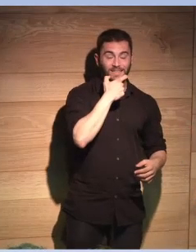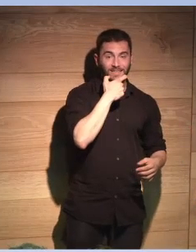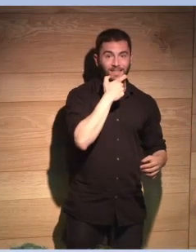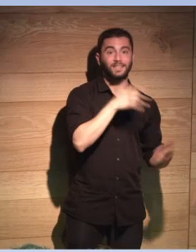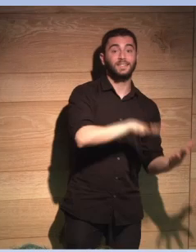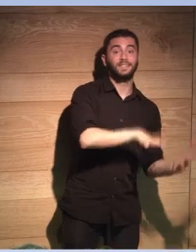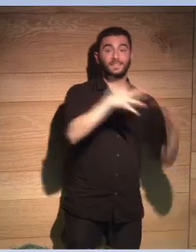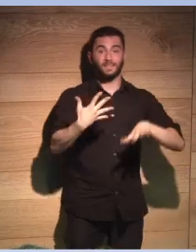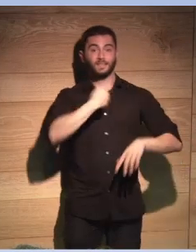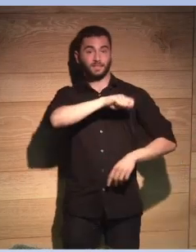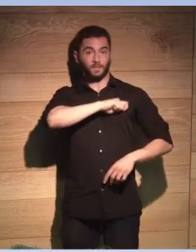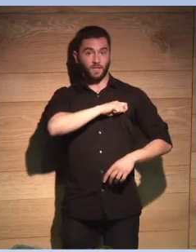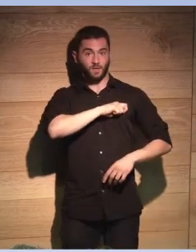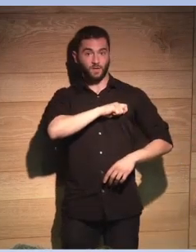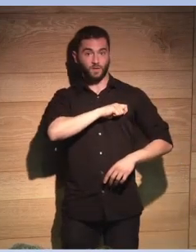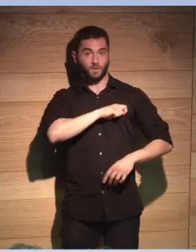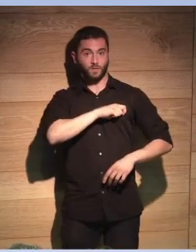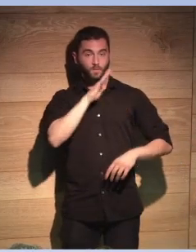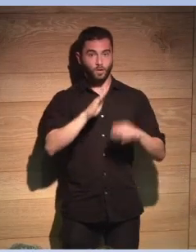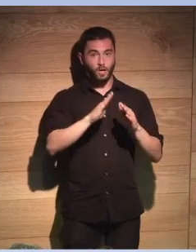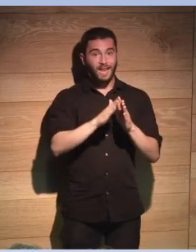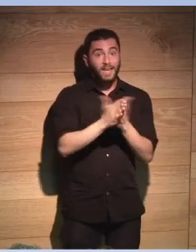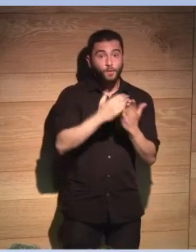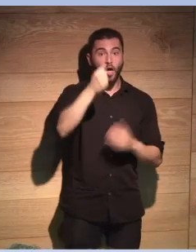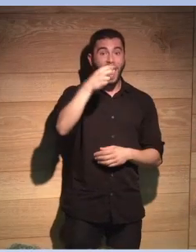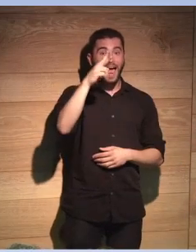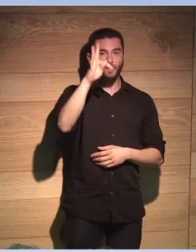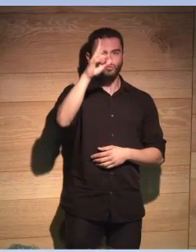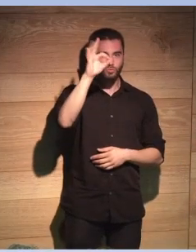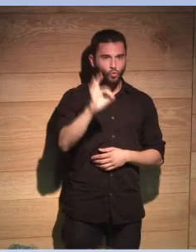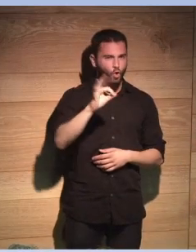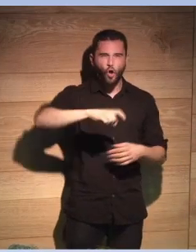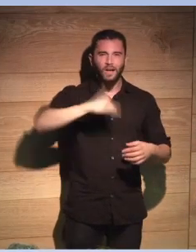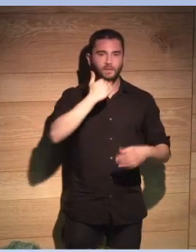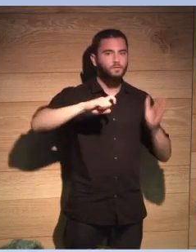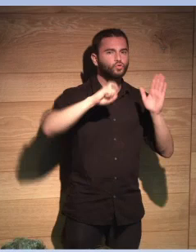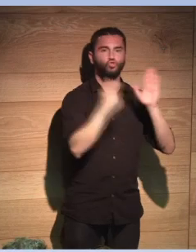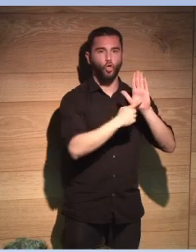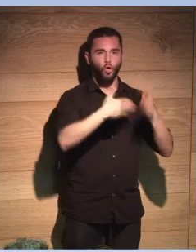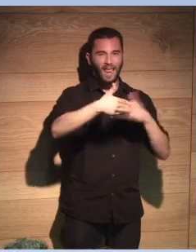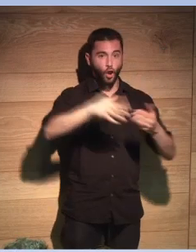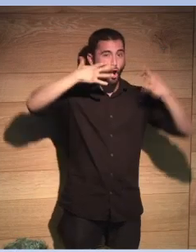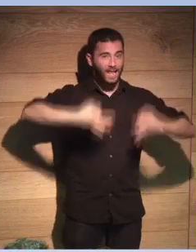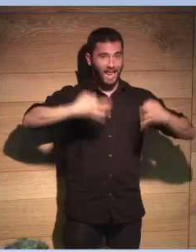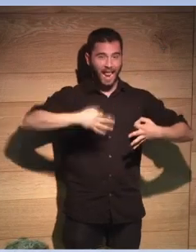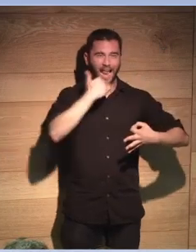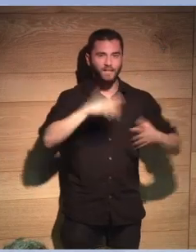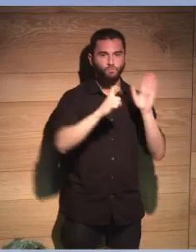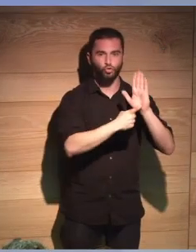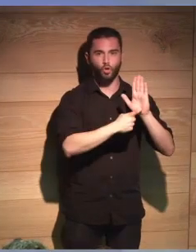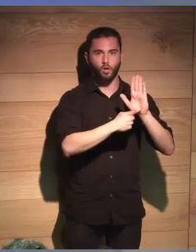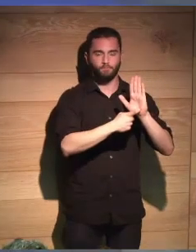la ayuda de Arturo, porque absolutamente todo el manuscrito original se